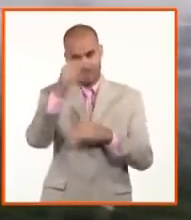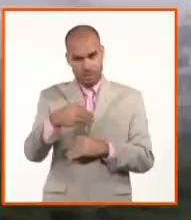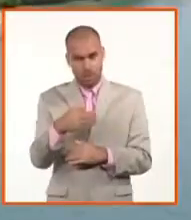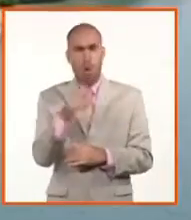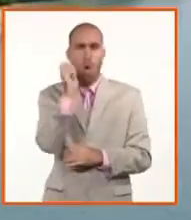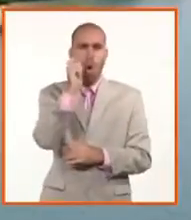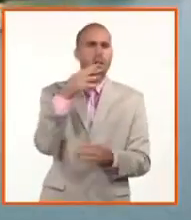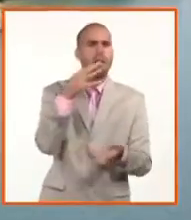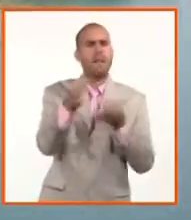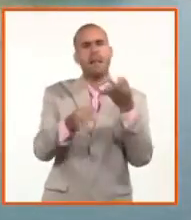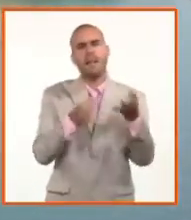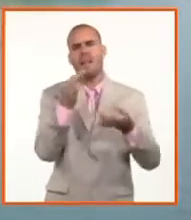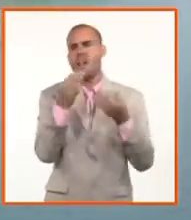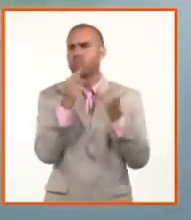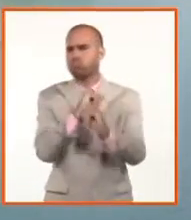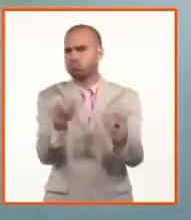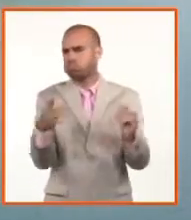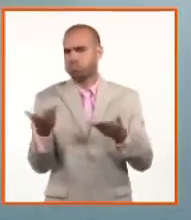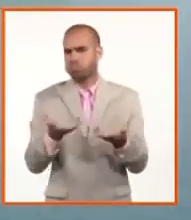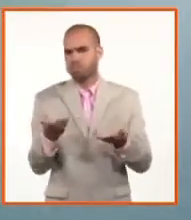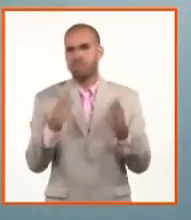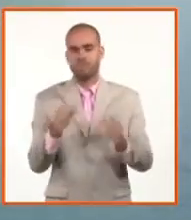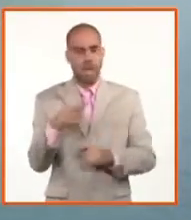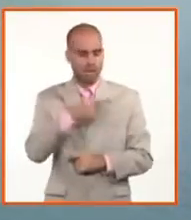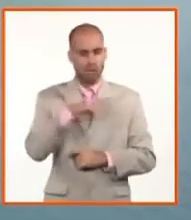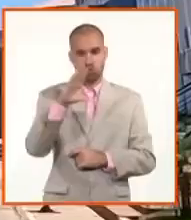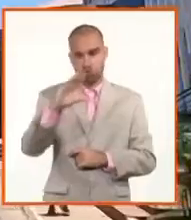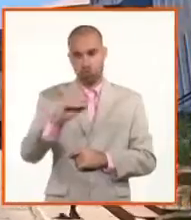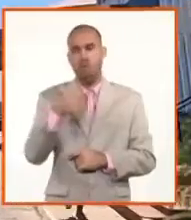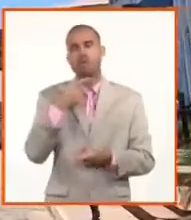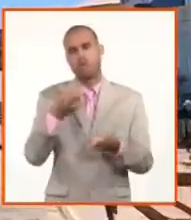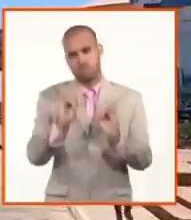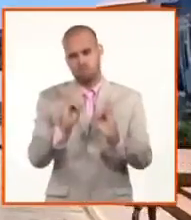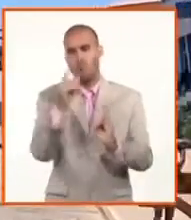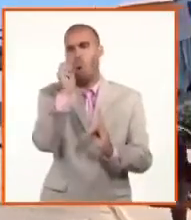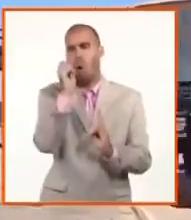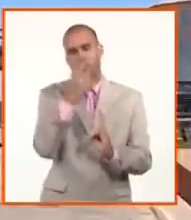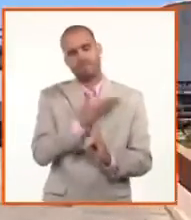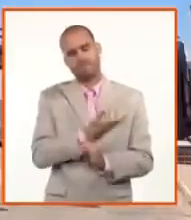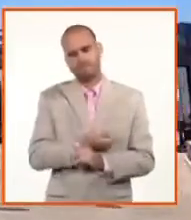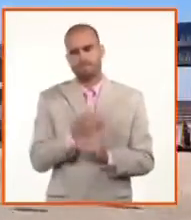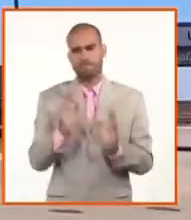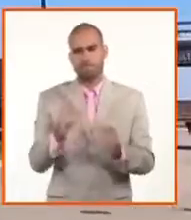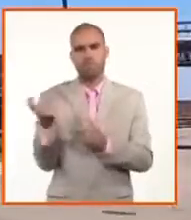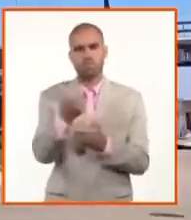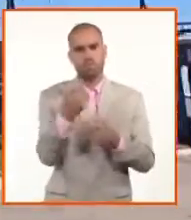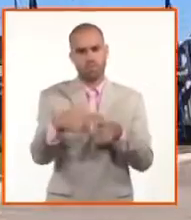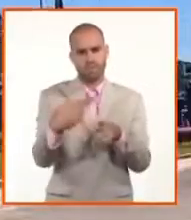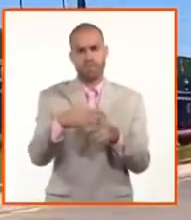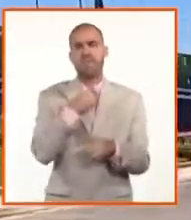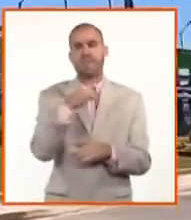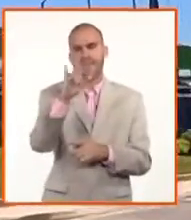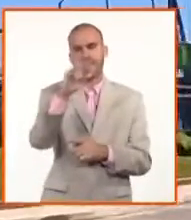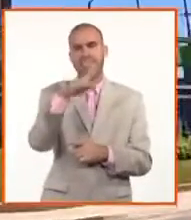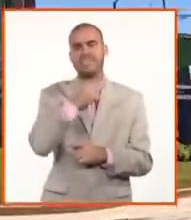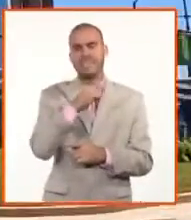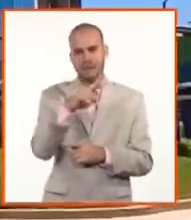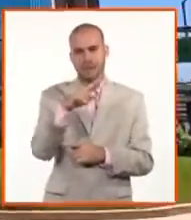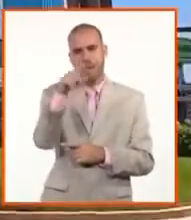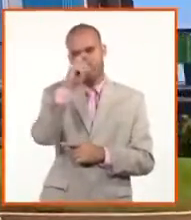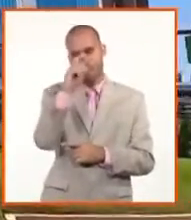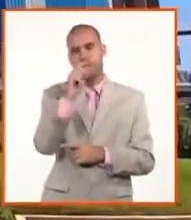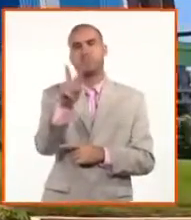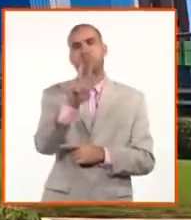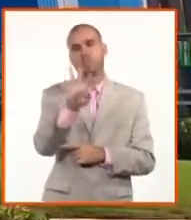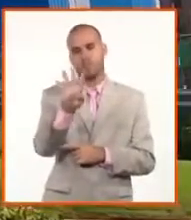Portal Miranda, informó que en la noche de ayer falleció lamentablemente el bombero Elier Correa, de 24 años, que se